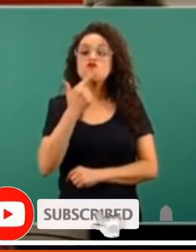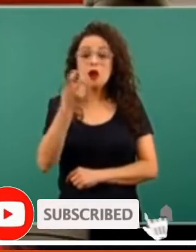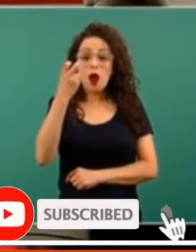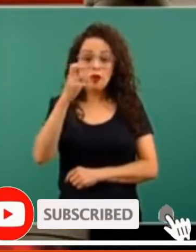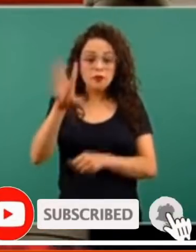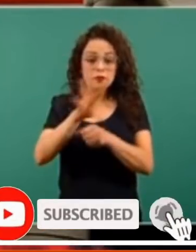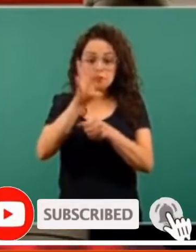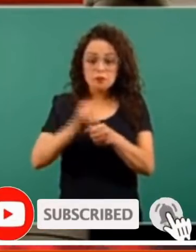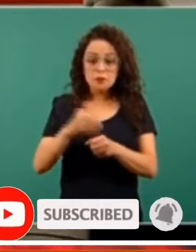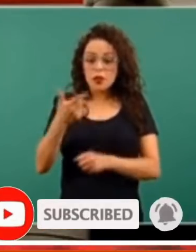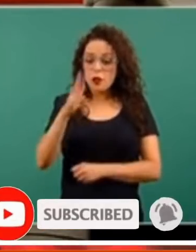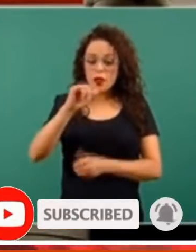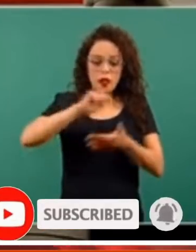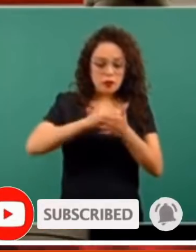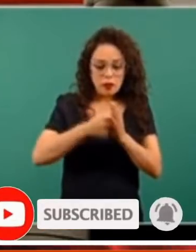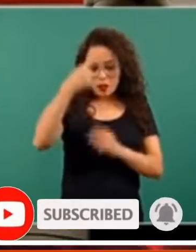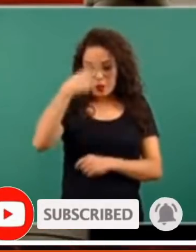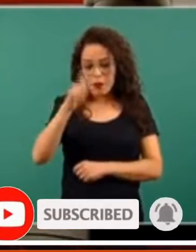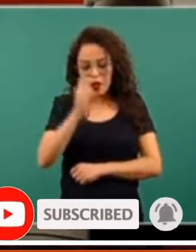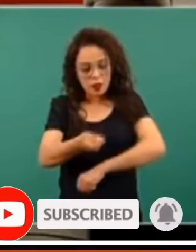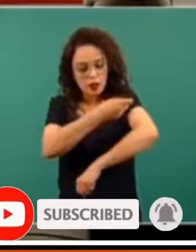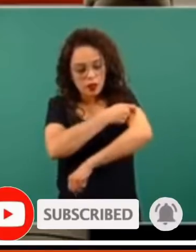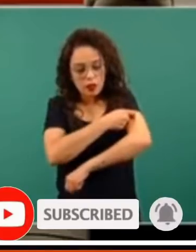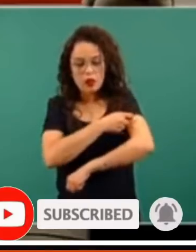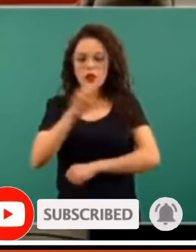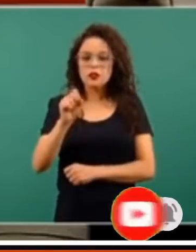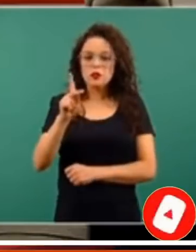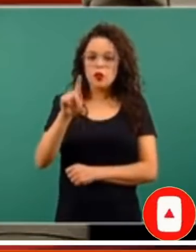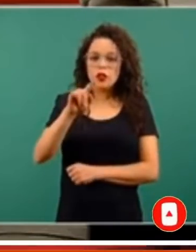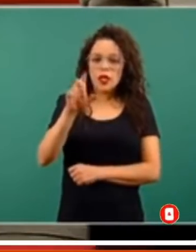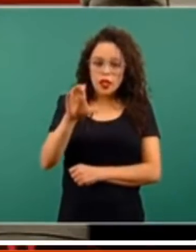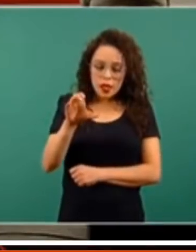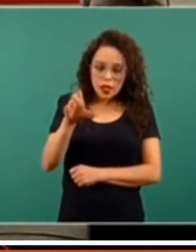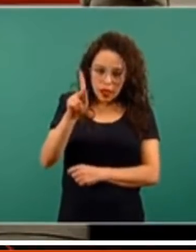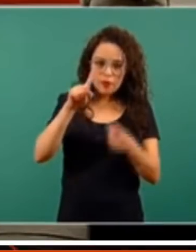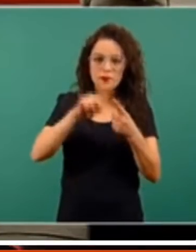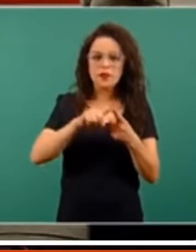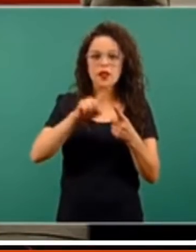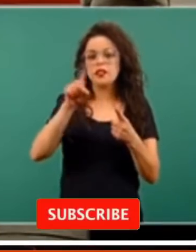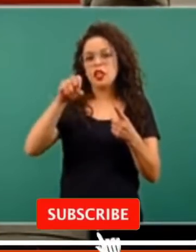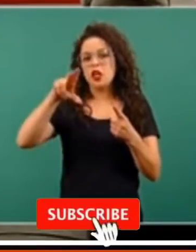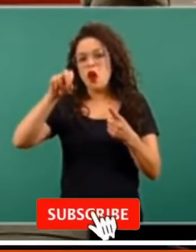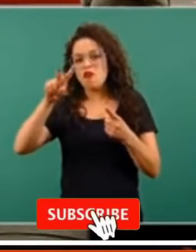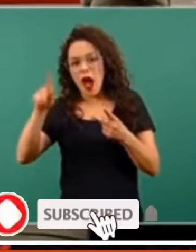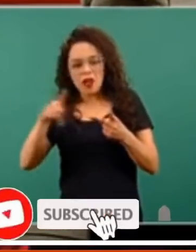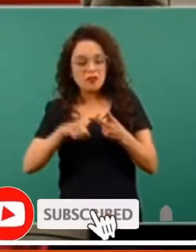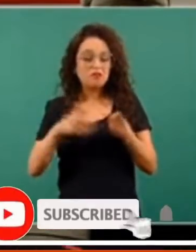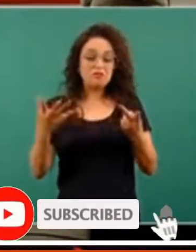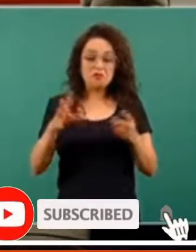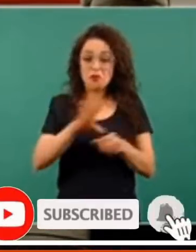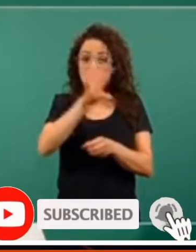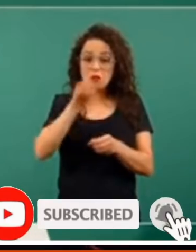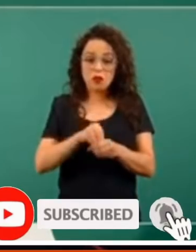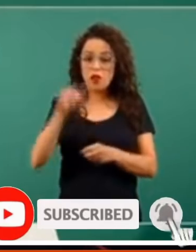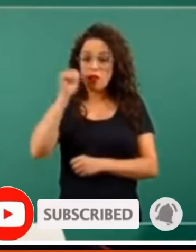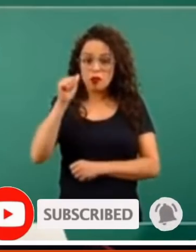guía técnica aplicación de Sputnik, guía técnica aplicación de Sinovac, y vienen detalles técnicos, en realidad, como todo, lo ponemos a